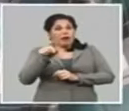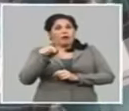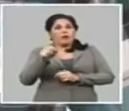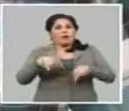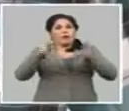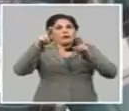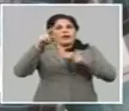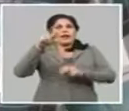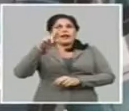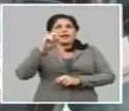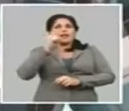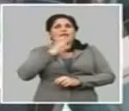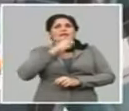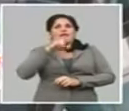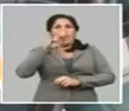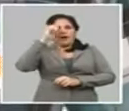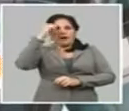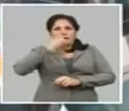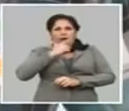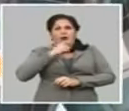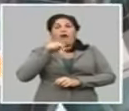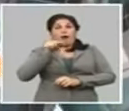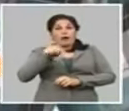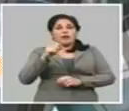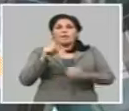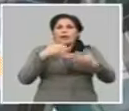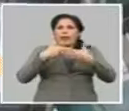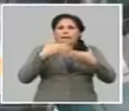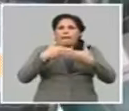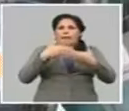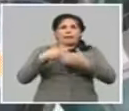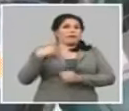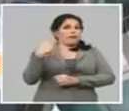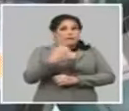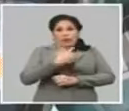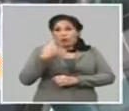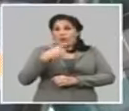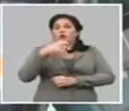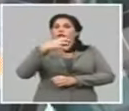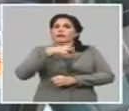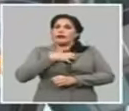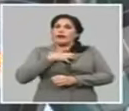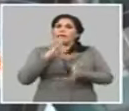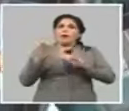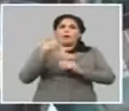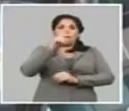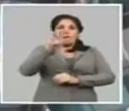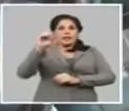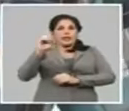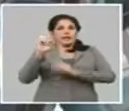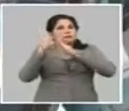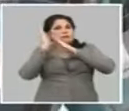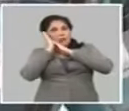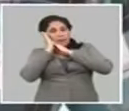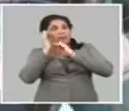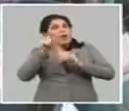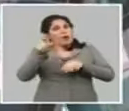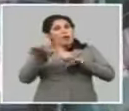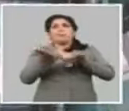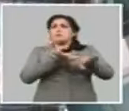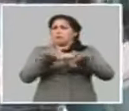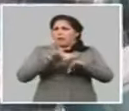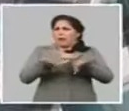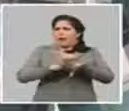el hotel riviera un hotel de la instalación de la empresa alojamiento nuestro que tiene aproximadamente 100 capacidad hemos previsto